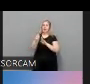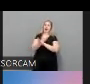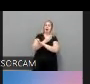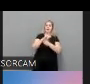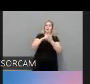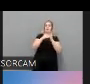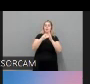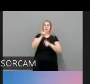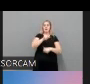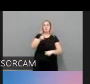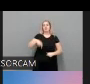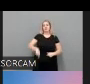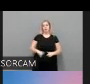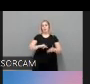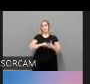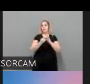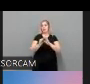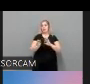de profesionales.